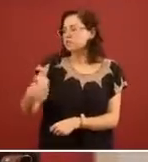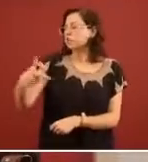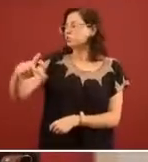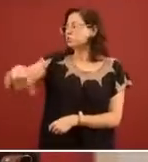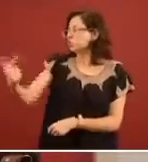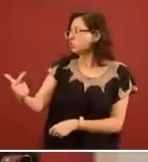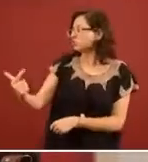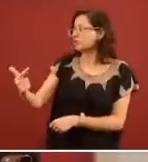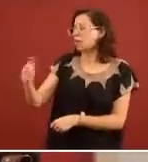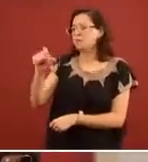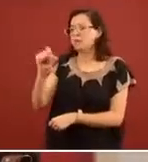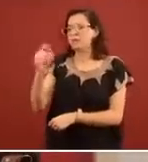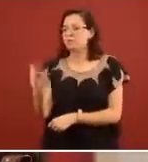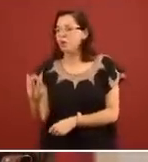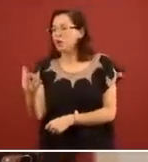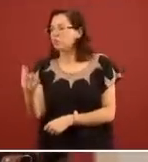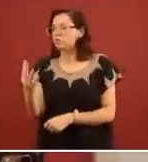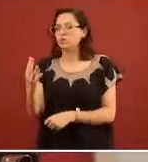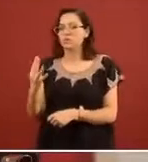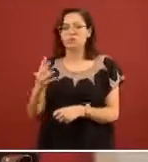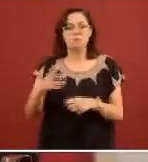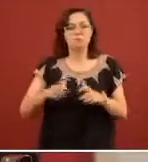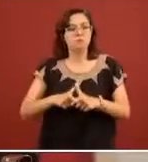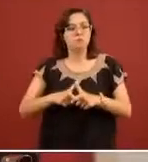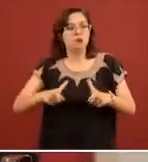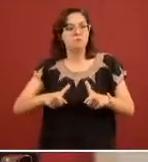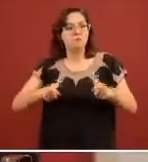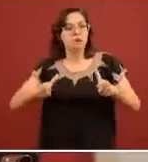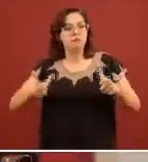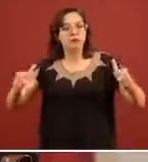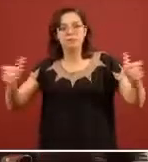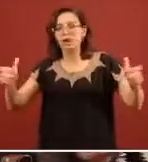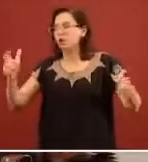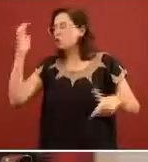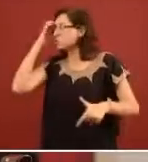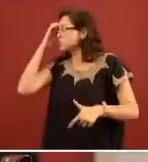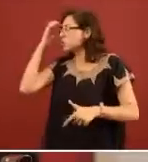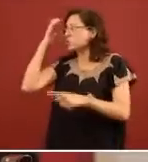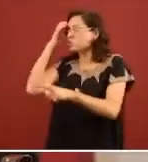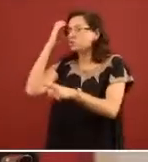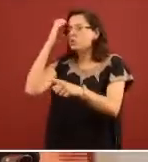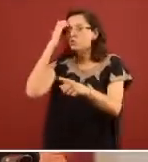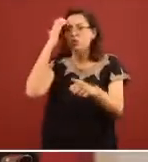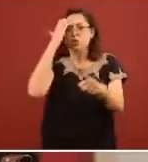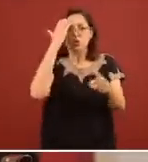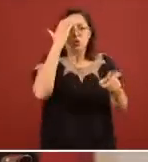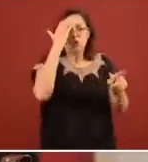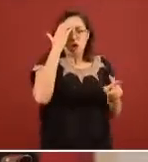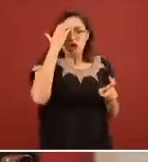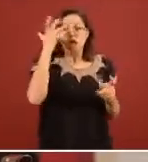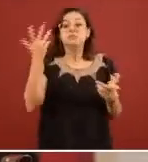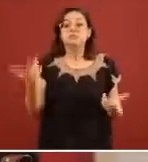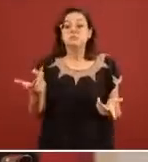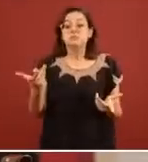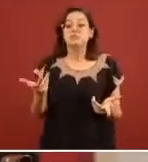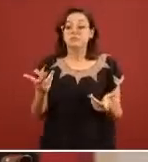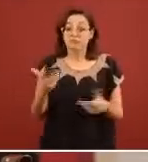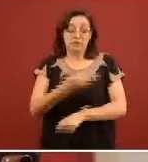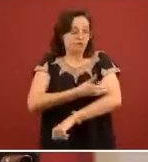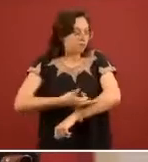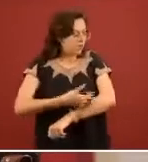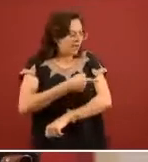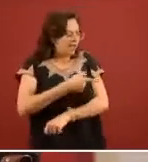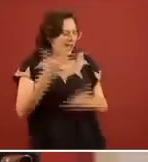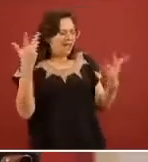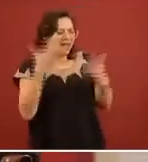que ya conoce a 24, que ya conoce a 36 y que empieza a conocer y también es afectada su